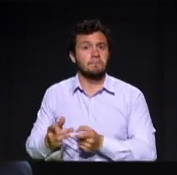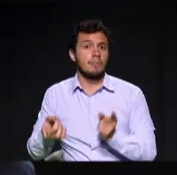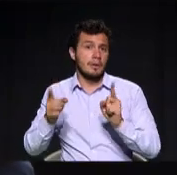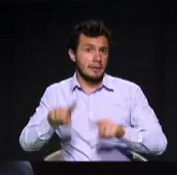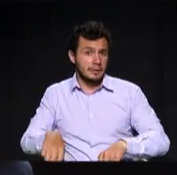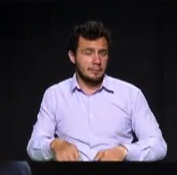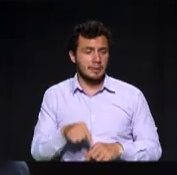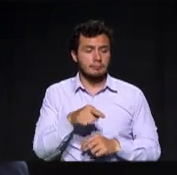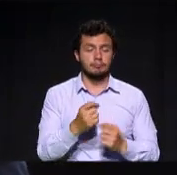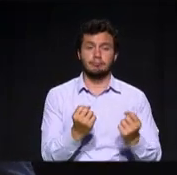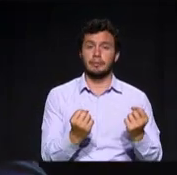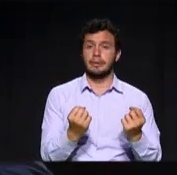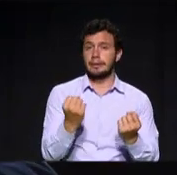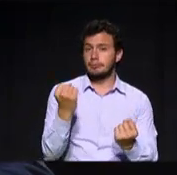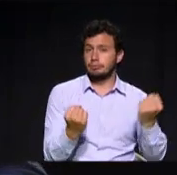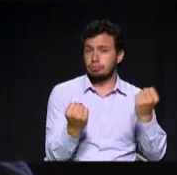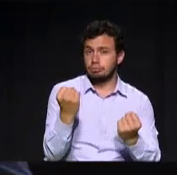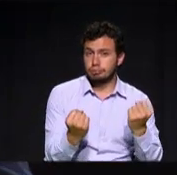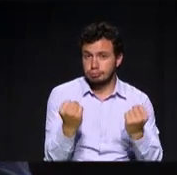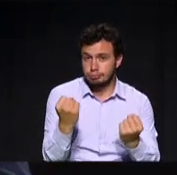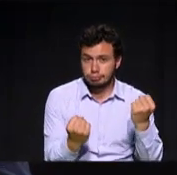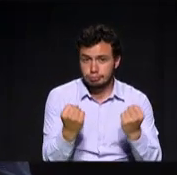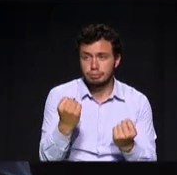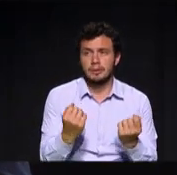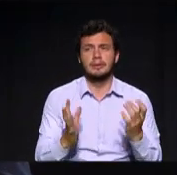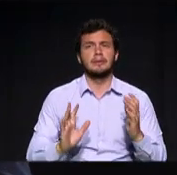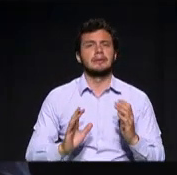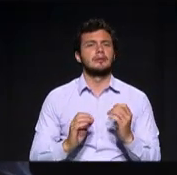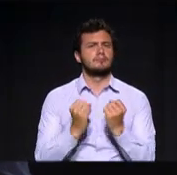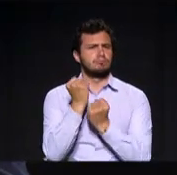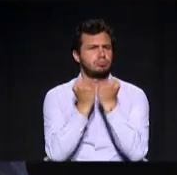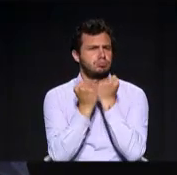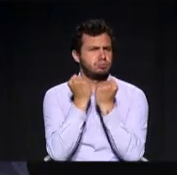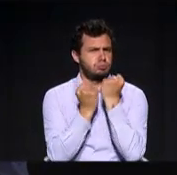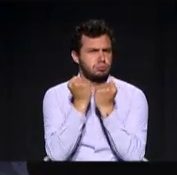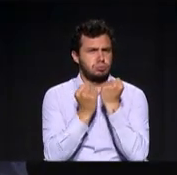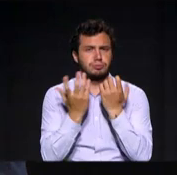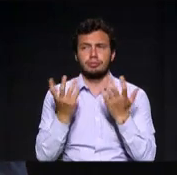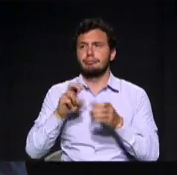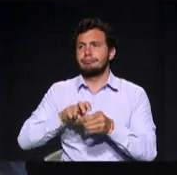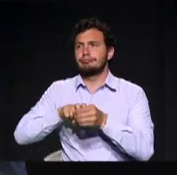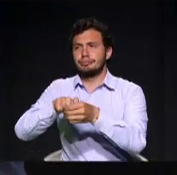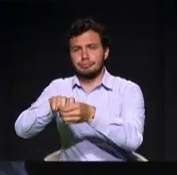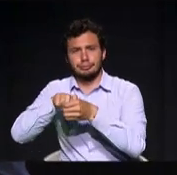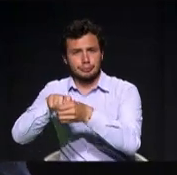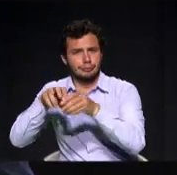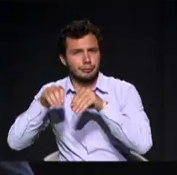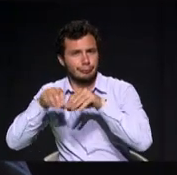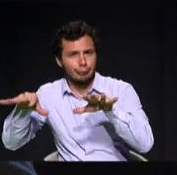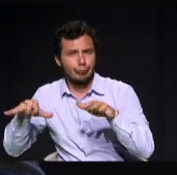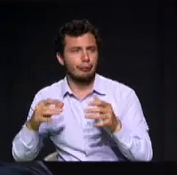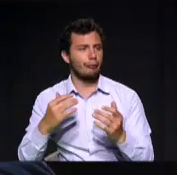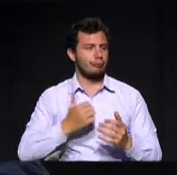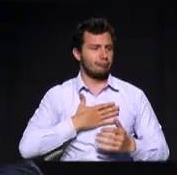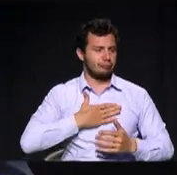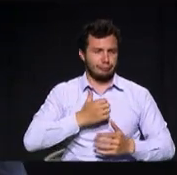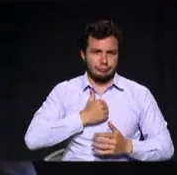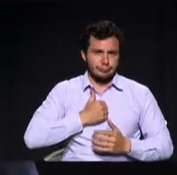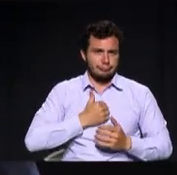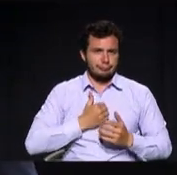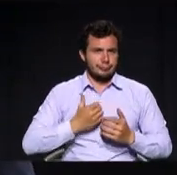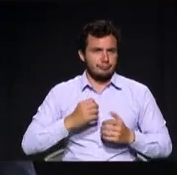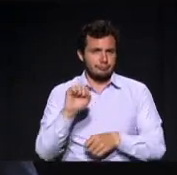hay que hacerlo tanto de los vehículos de transporte público como los vehículos de transporte en particular y hay que llevar